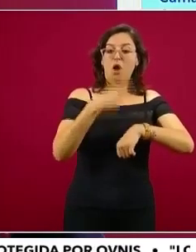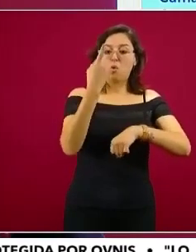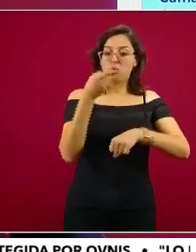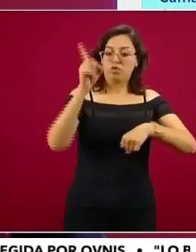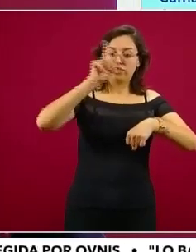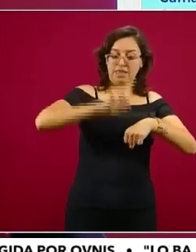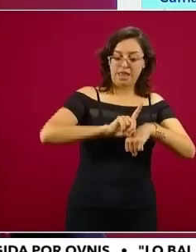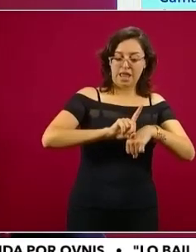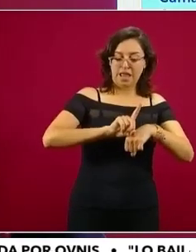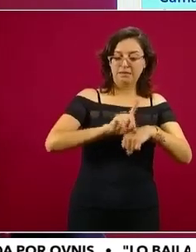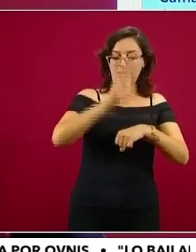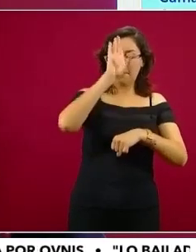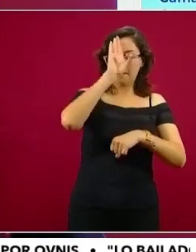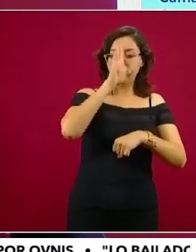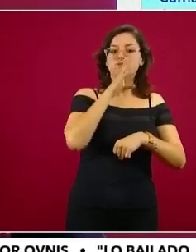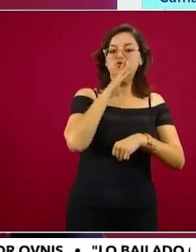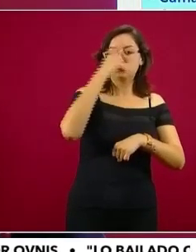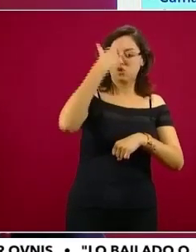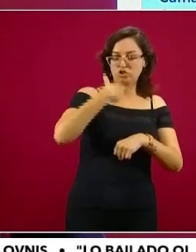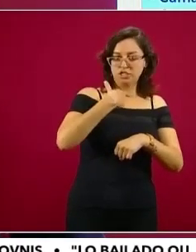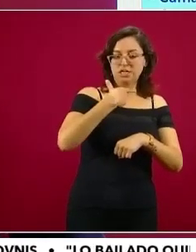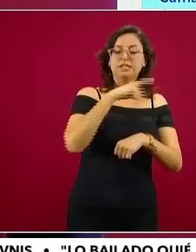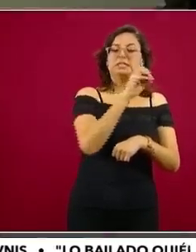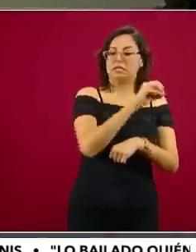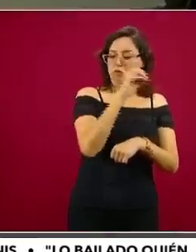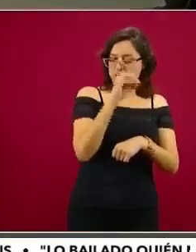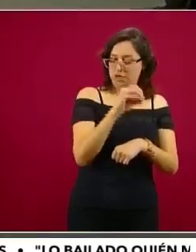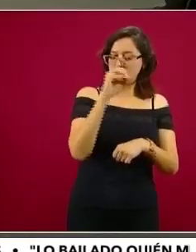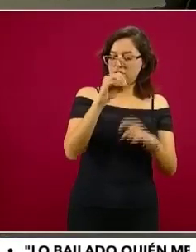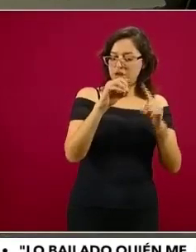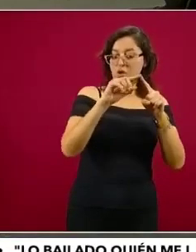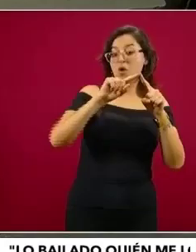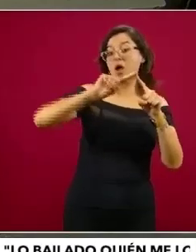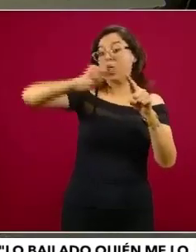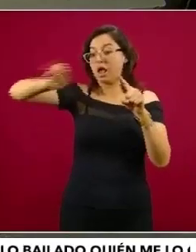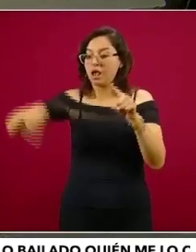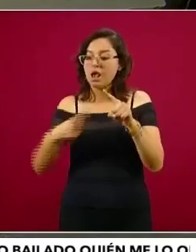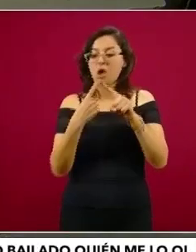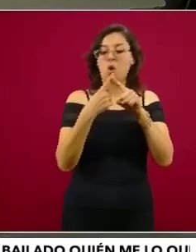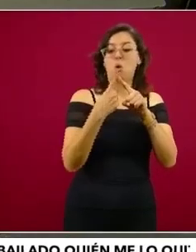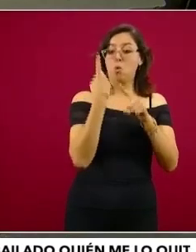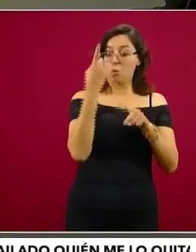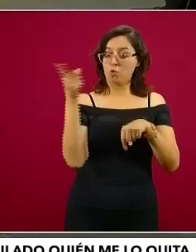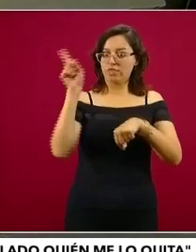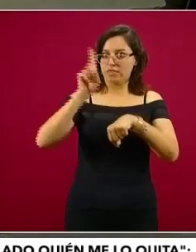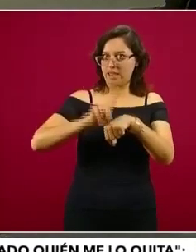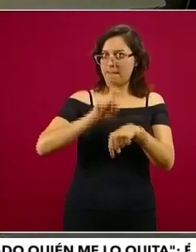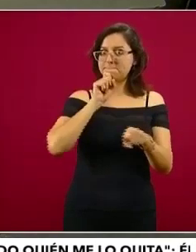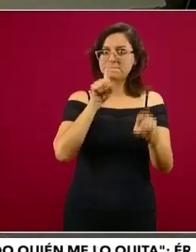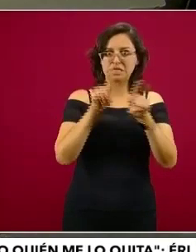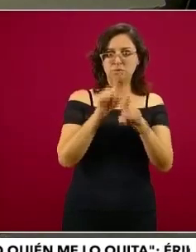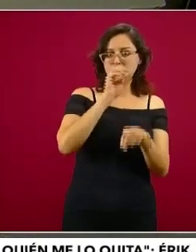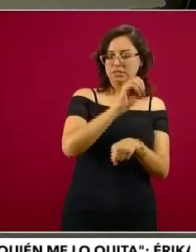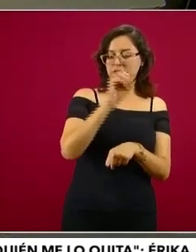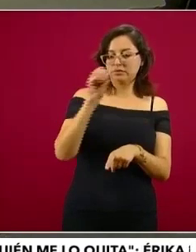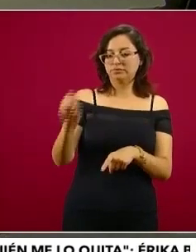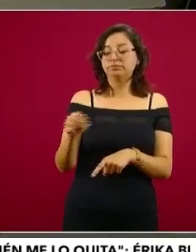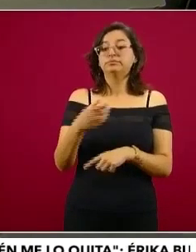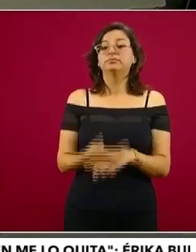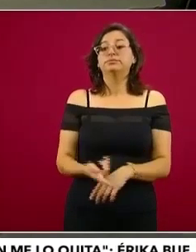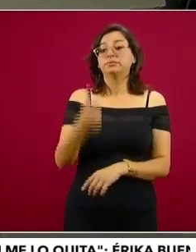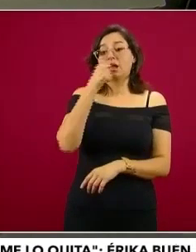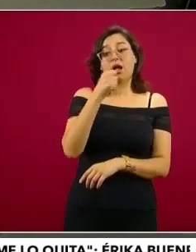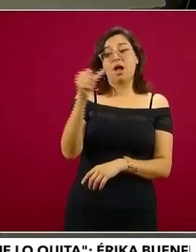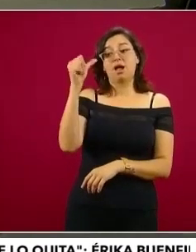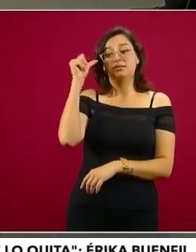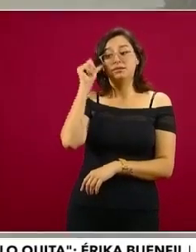hasta las 23:59 de ese mismo día, este es el corte del 3 de mayo precisamente, y en el corte del 3 de mayo